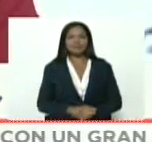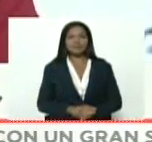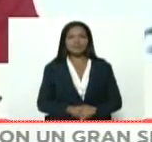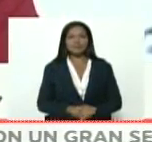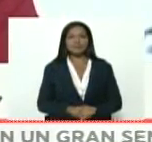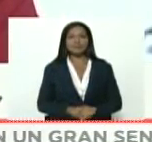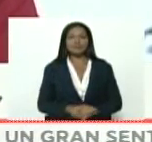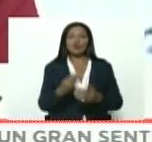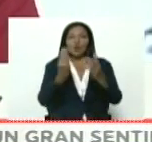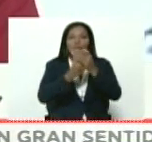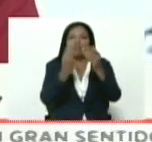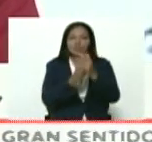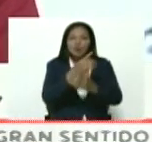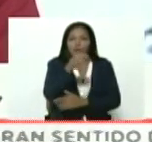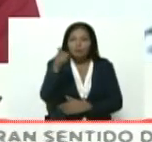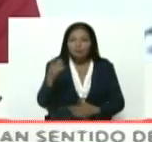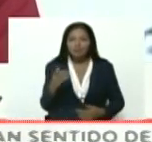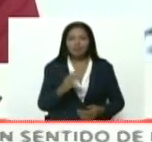Jodedores ustedes.